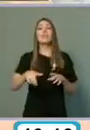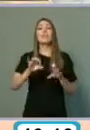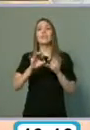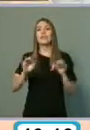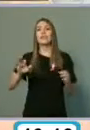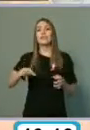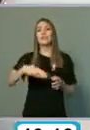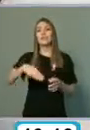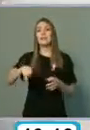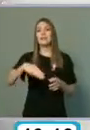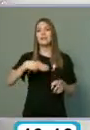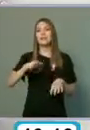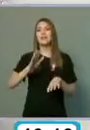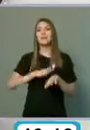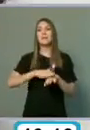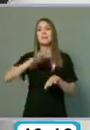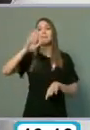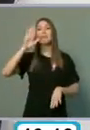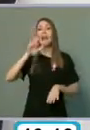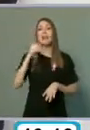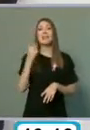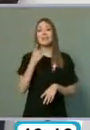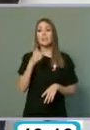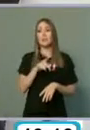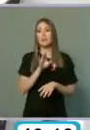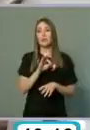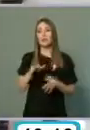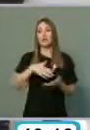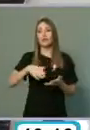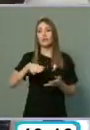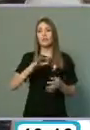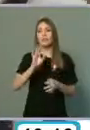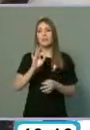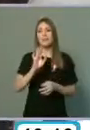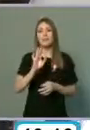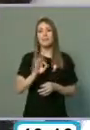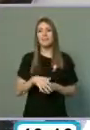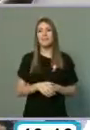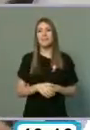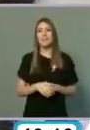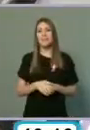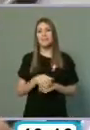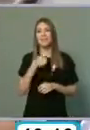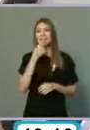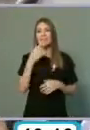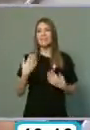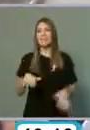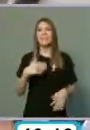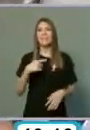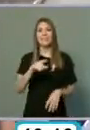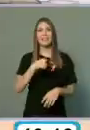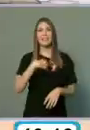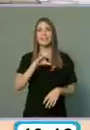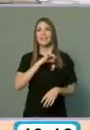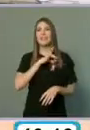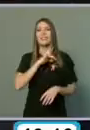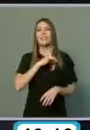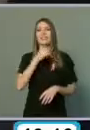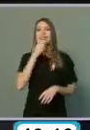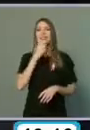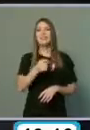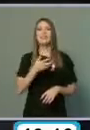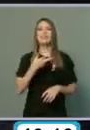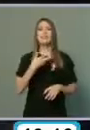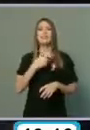pueda. Dios mío, Pame. Ahí está. Dios mío, me das miedo, compañera. Ok, entonces vamos a verter nuestro caldillo